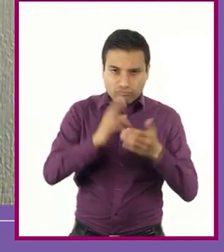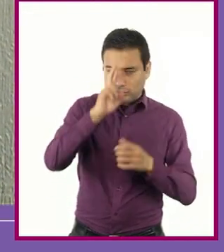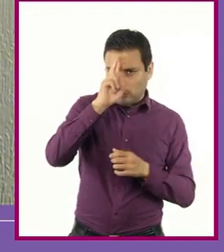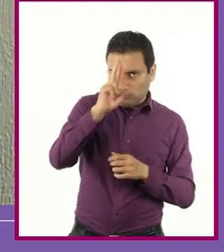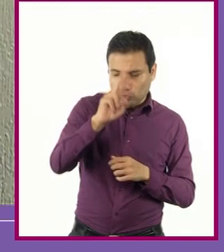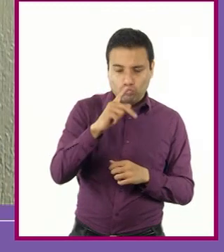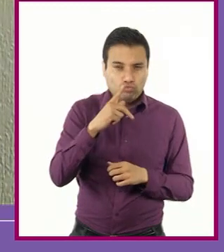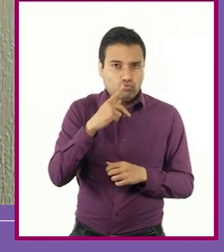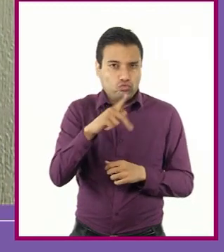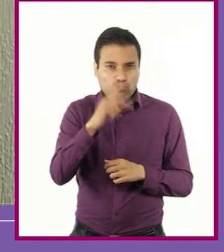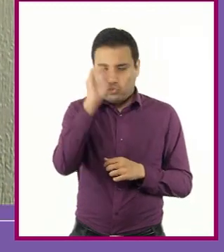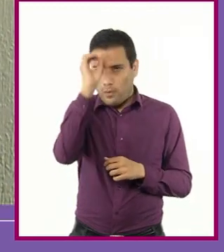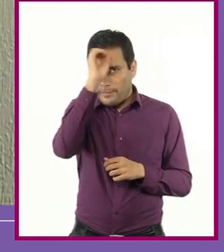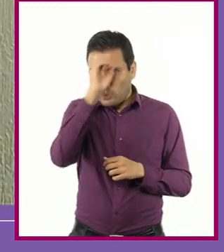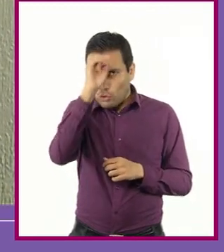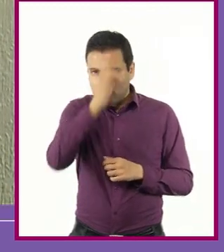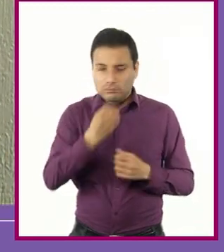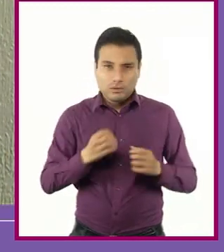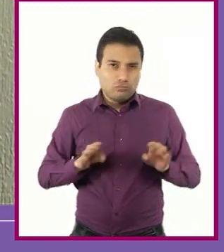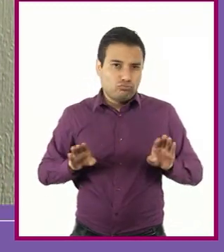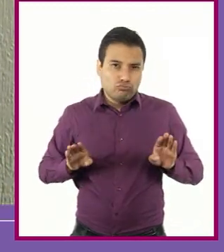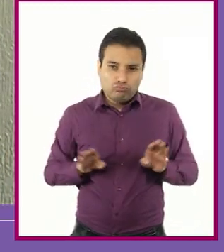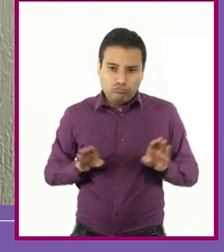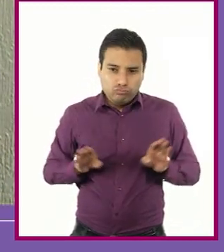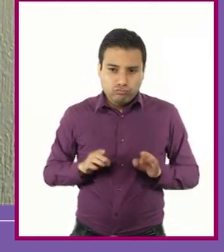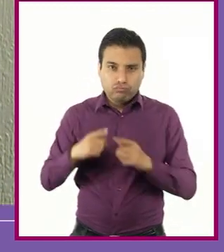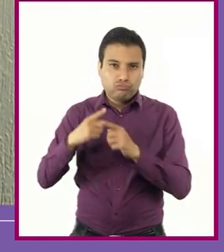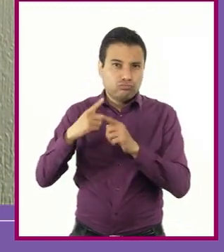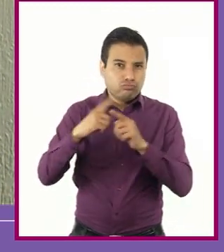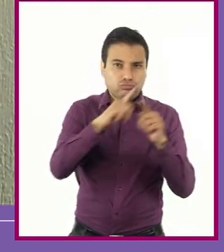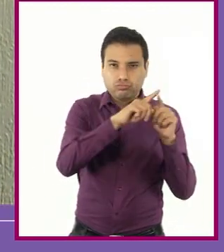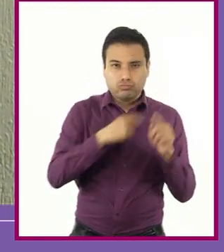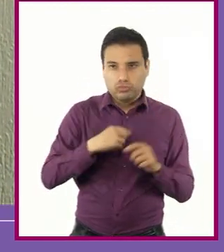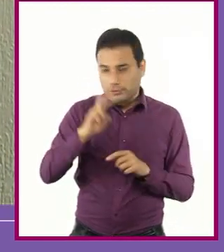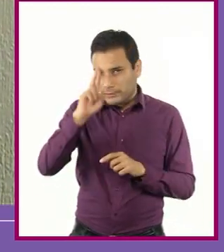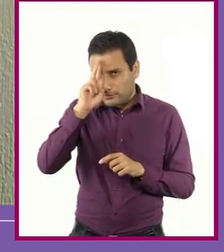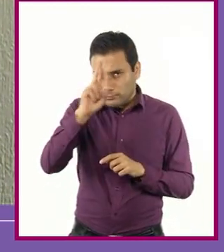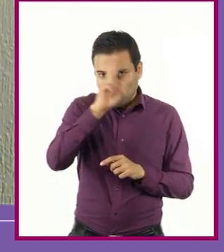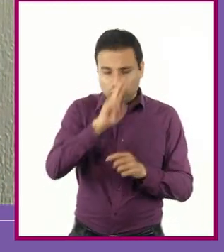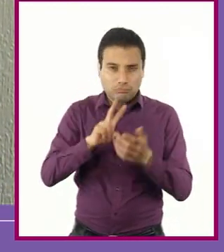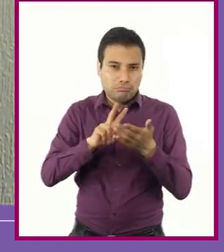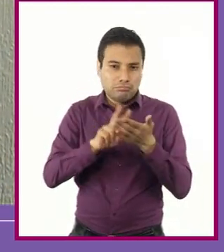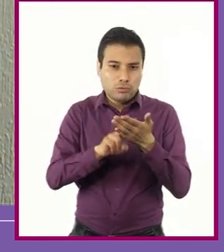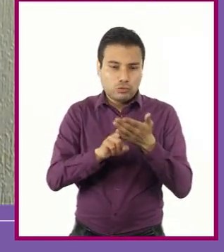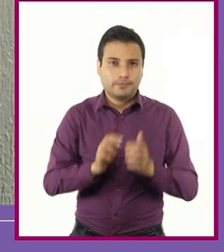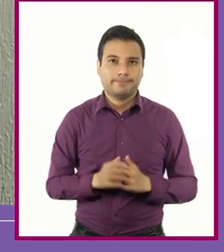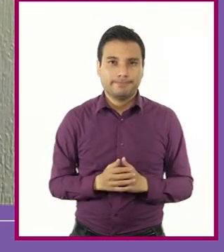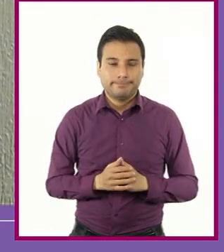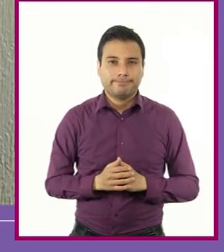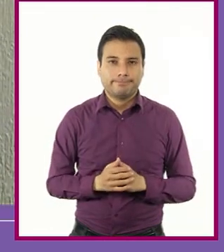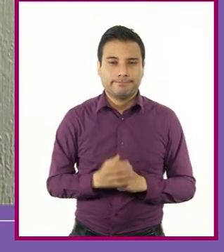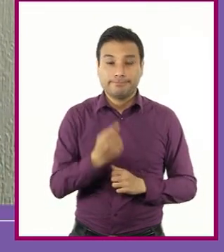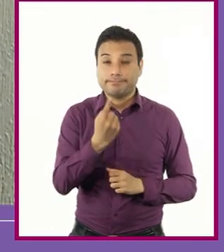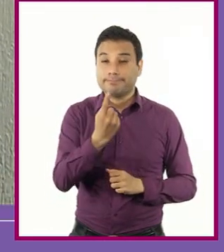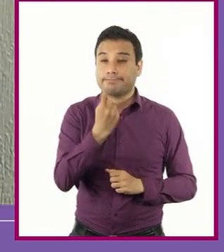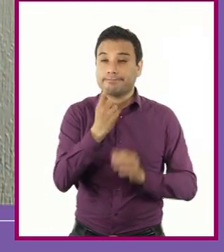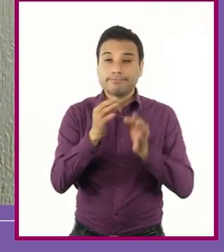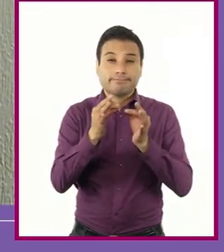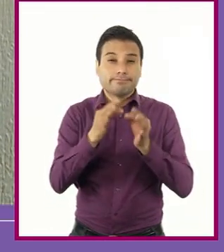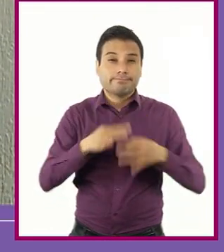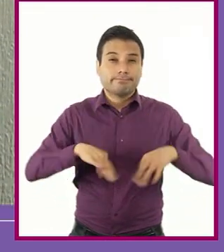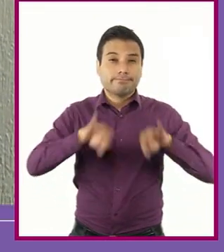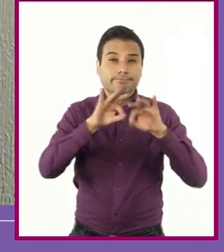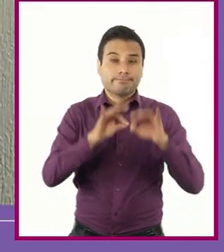diferencia y la diversidad que como sociedad tenemos. Finalmente, es importante saber que